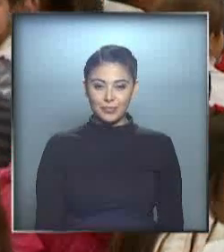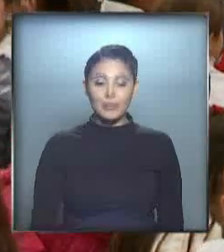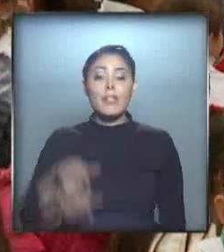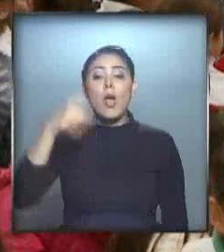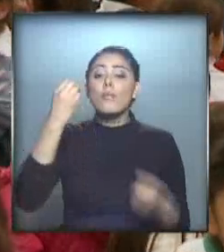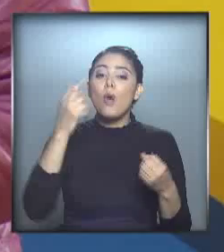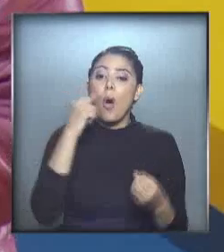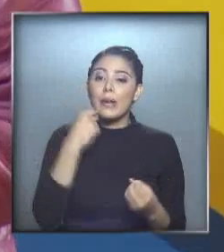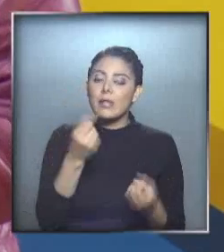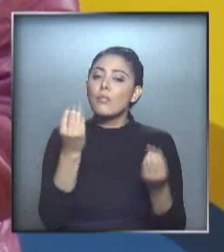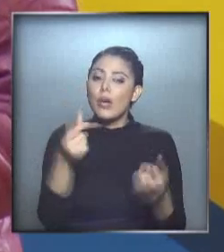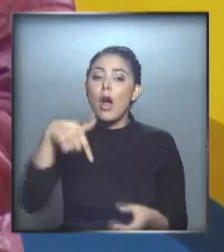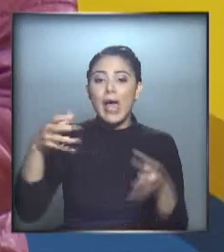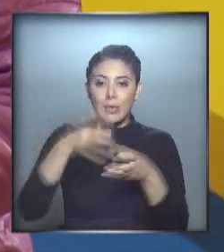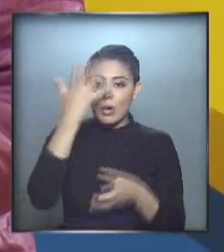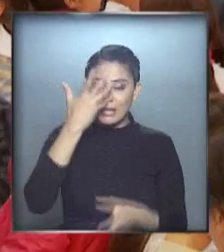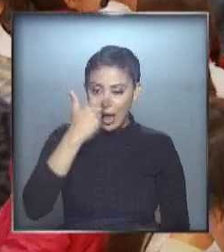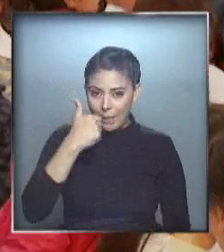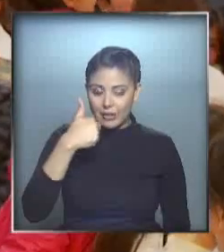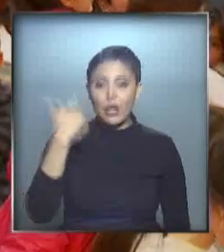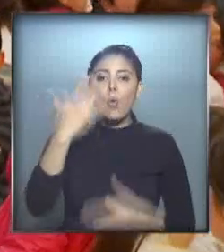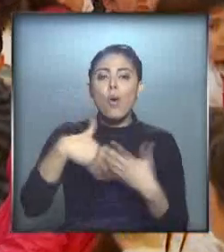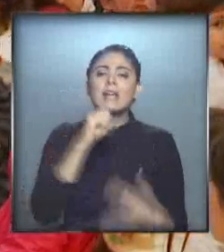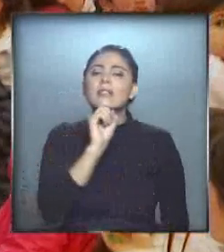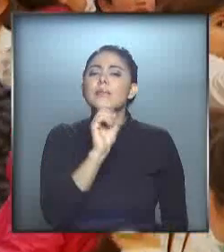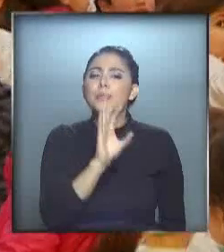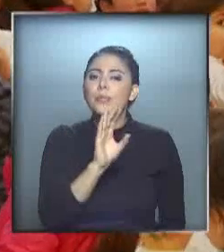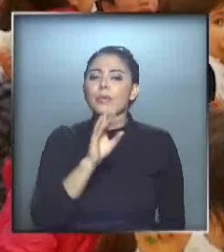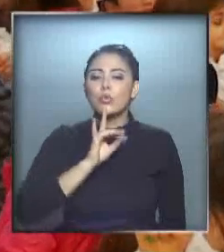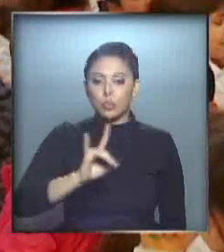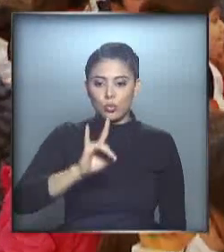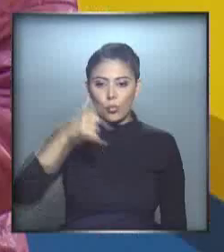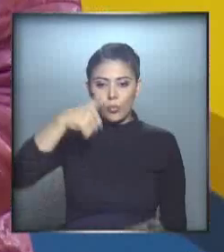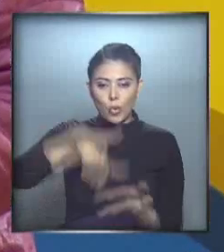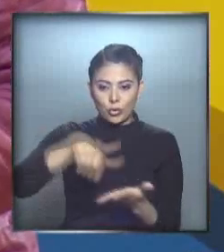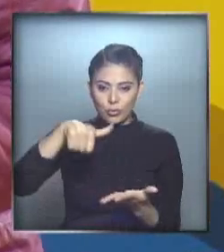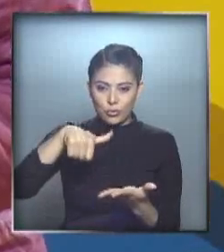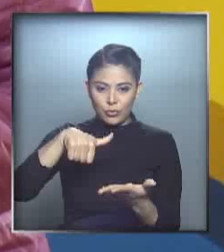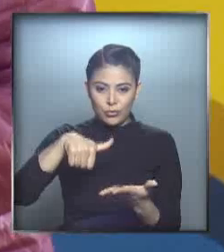Muy bien, ahora el equipo San Martín va a jugar a ¿cómo te llama? Y aprieta el botón.